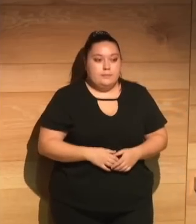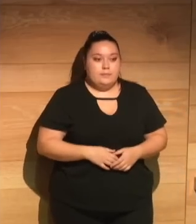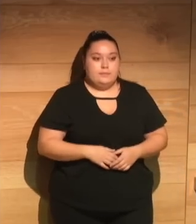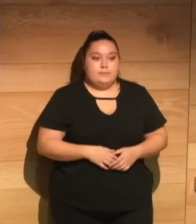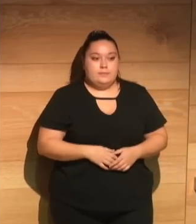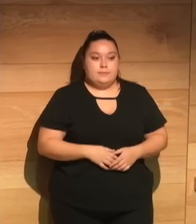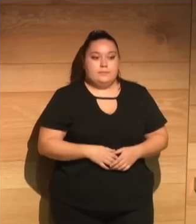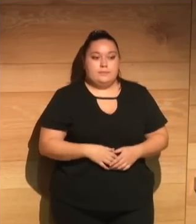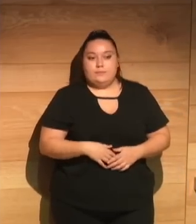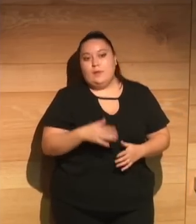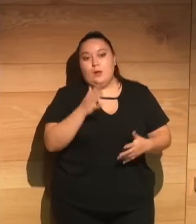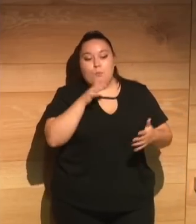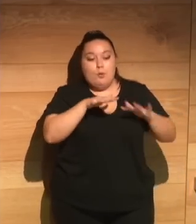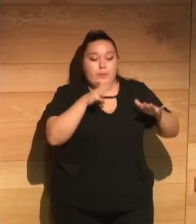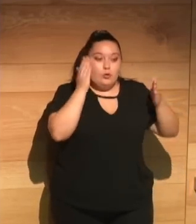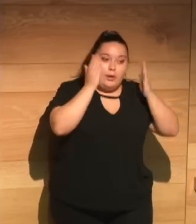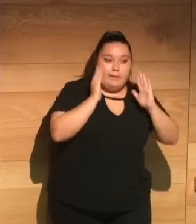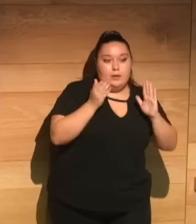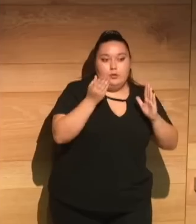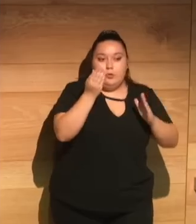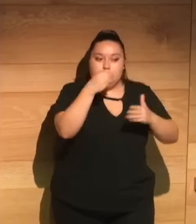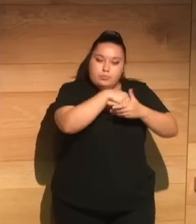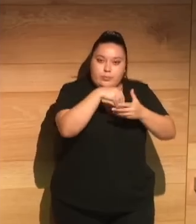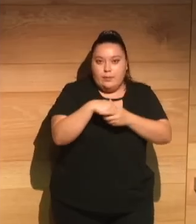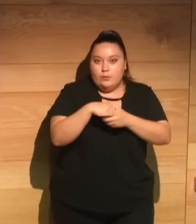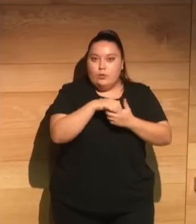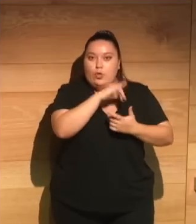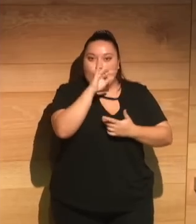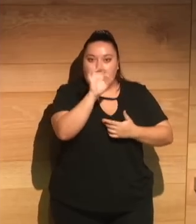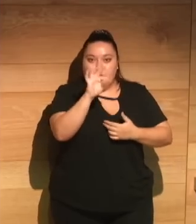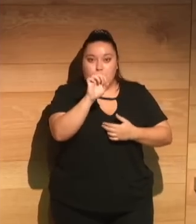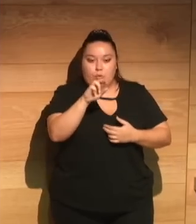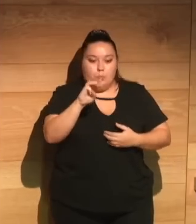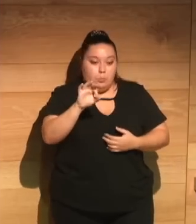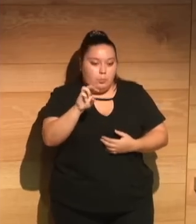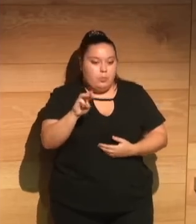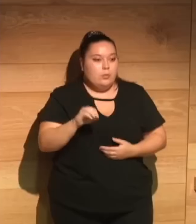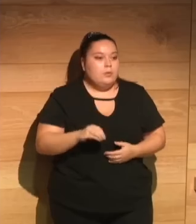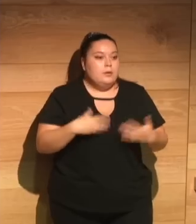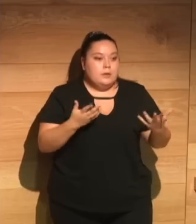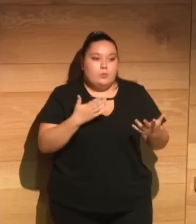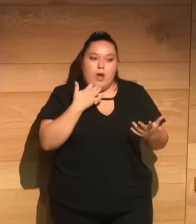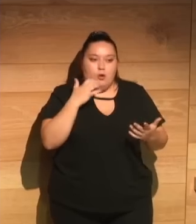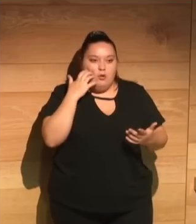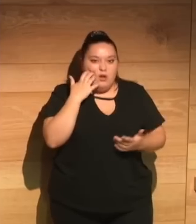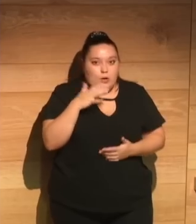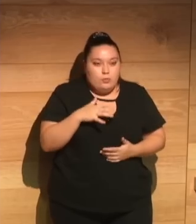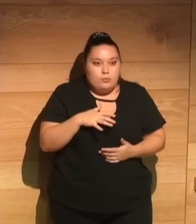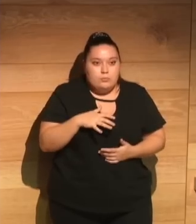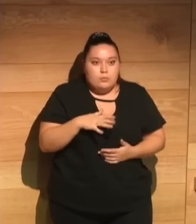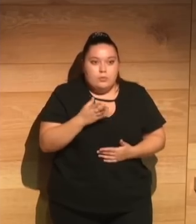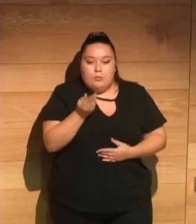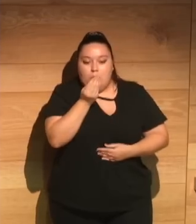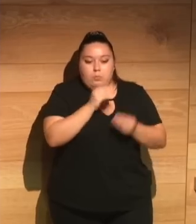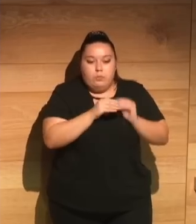los movimientos del caballo los metes en un zootropo, como de hecho se hizo, y se ve que eso que parecía ridículo, recompuesto